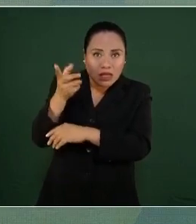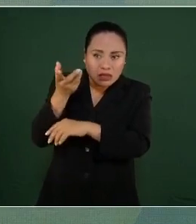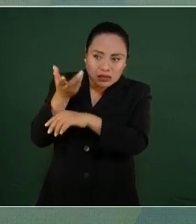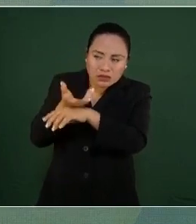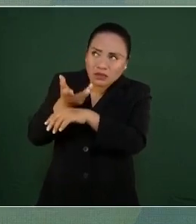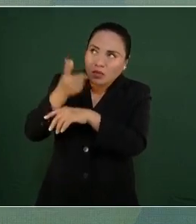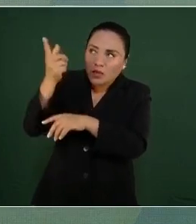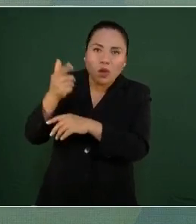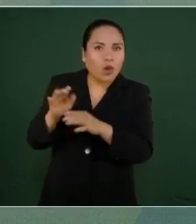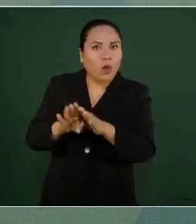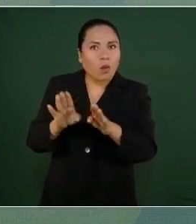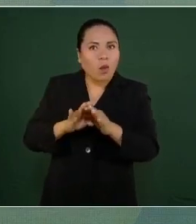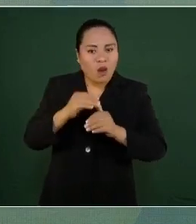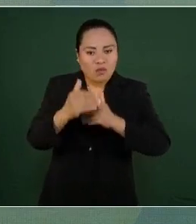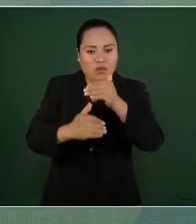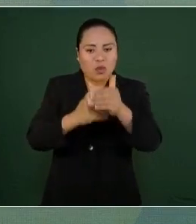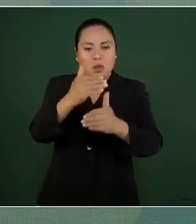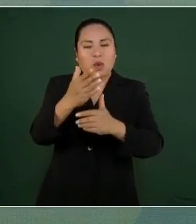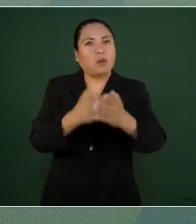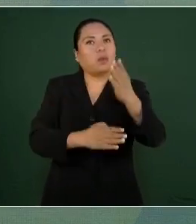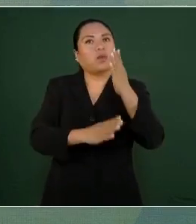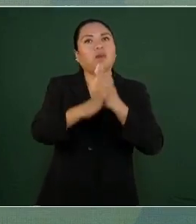gran nación.